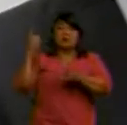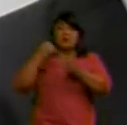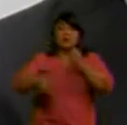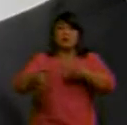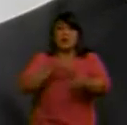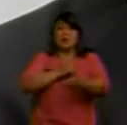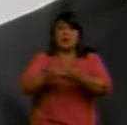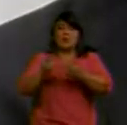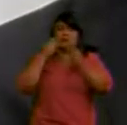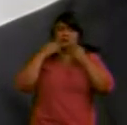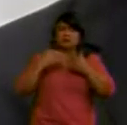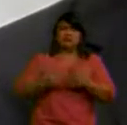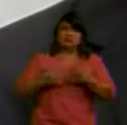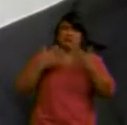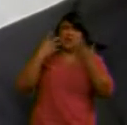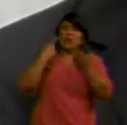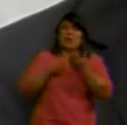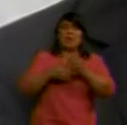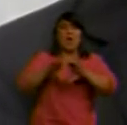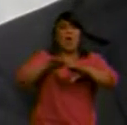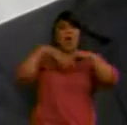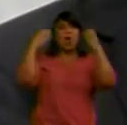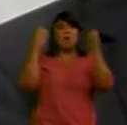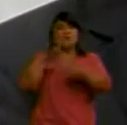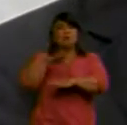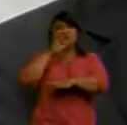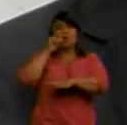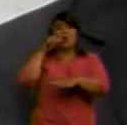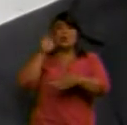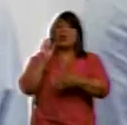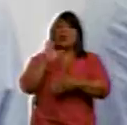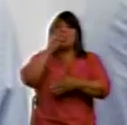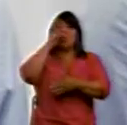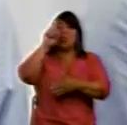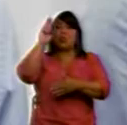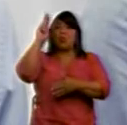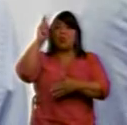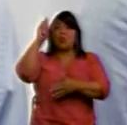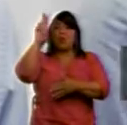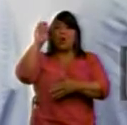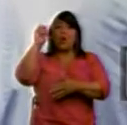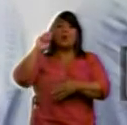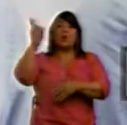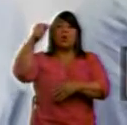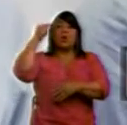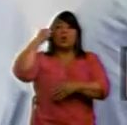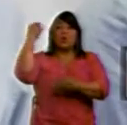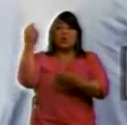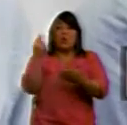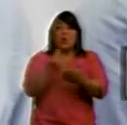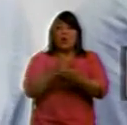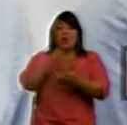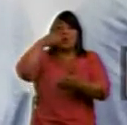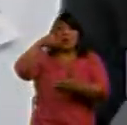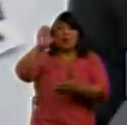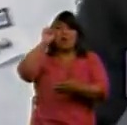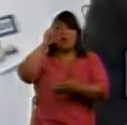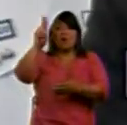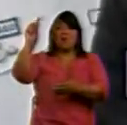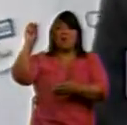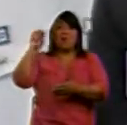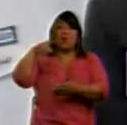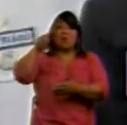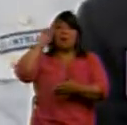director ejecutivo de la Comisión de Tránsito del Ecuador, Eduardo Ayala, y del gobernador del Guayas, Pedro Pablo Duarte. De